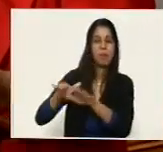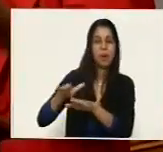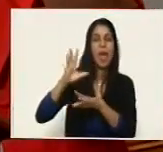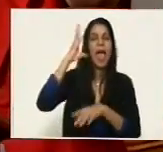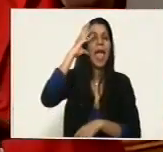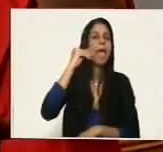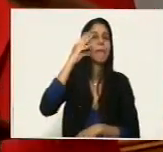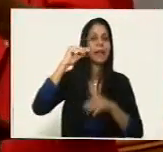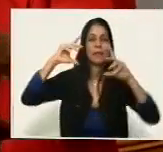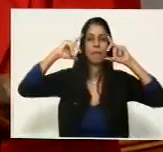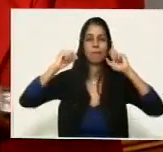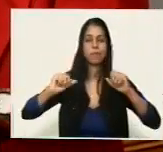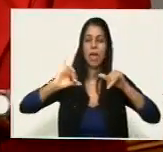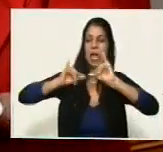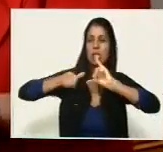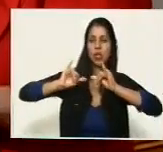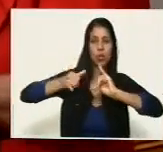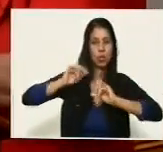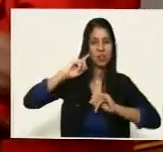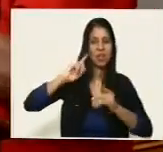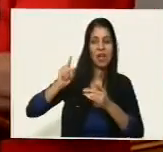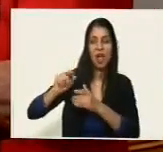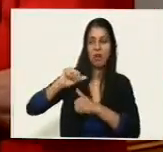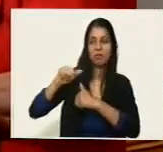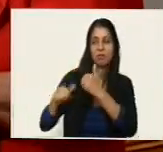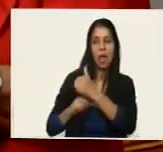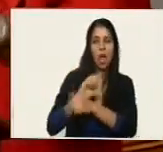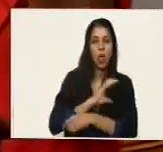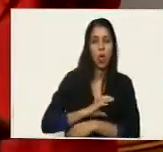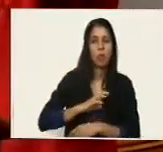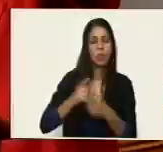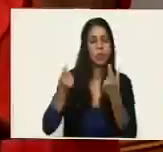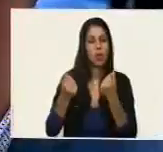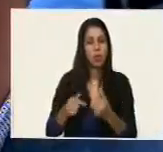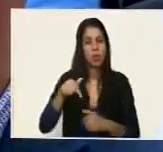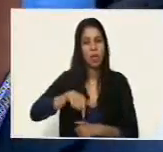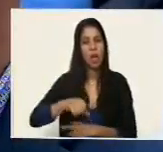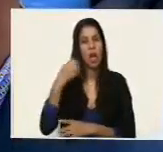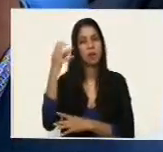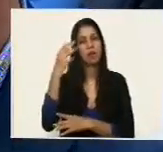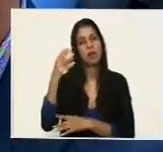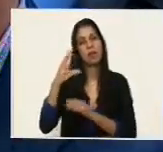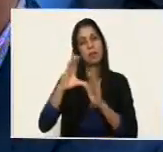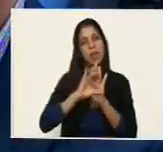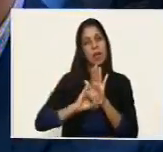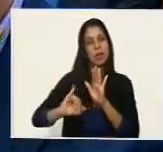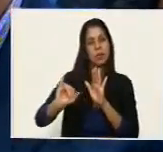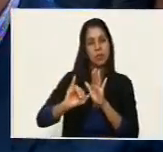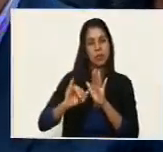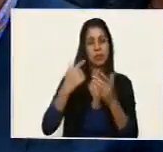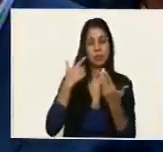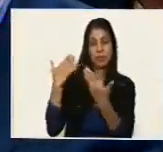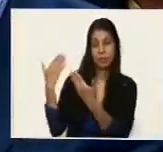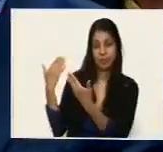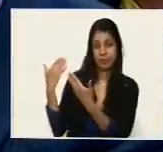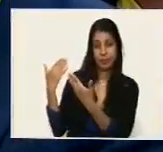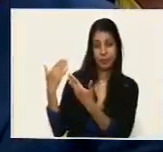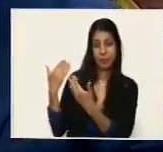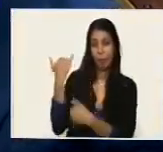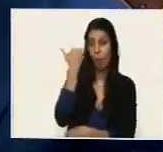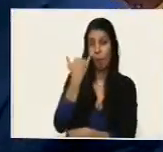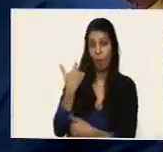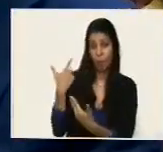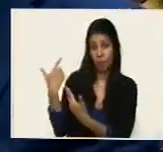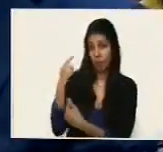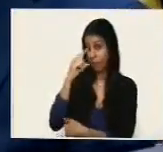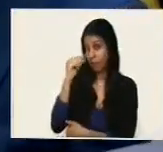además es el vicepresidente de la Comisión de Economía de esta plenipotenciaria Asamblea Nacional Constituyente. Así